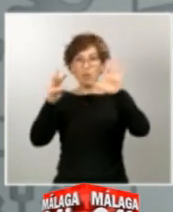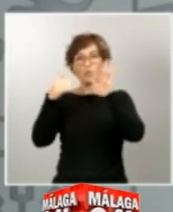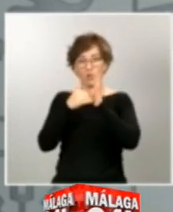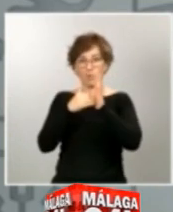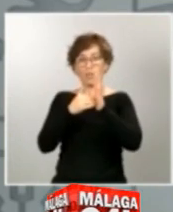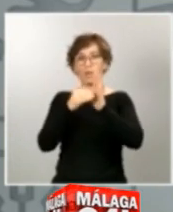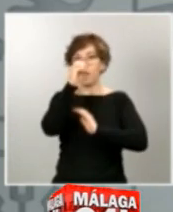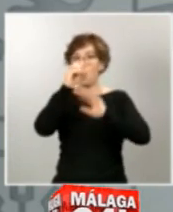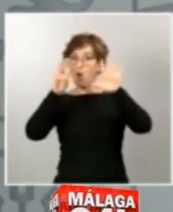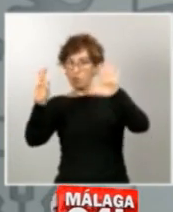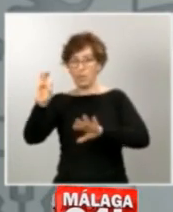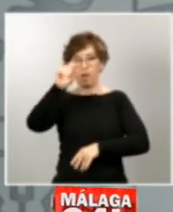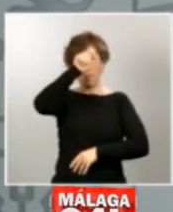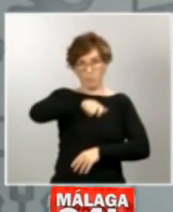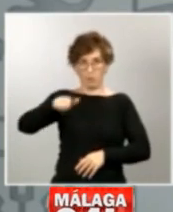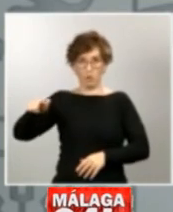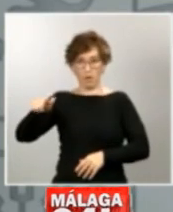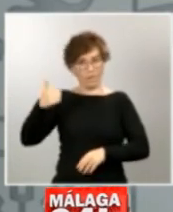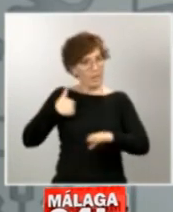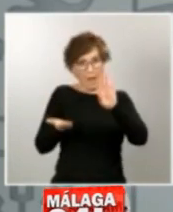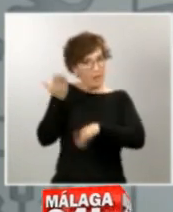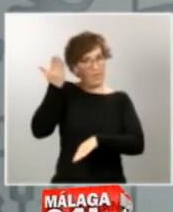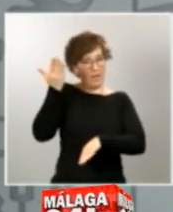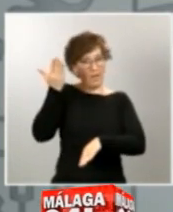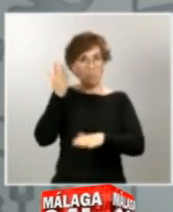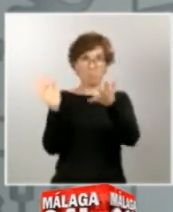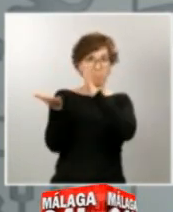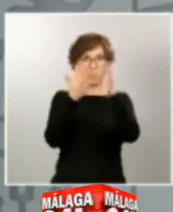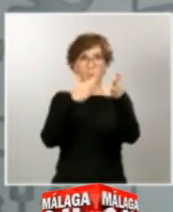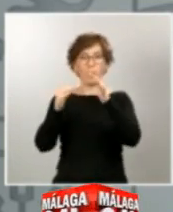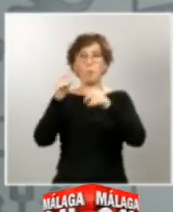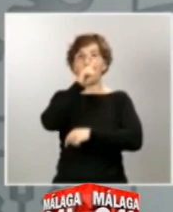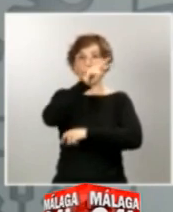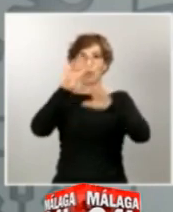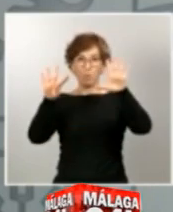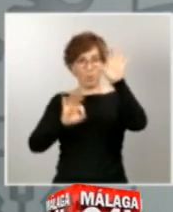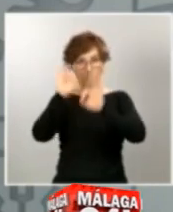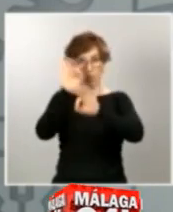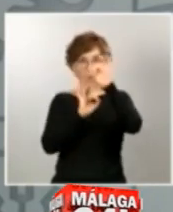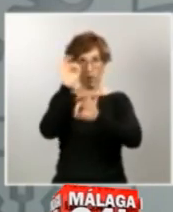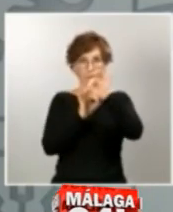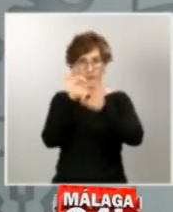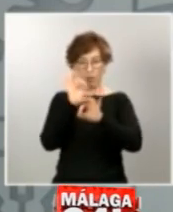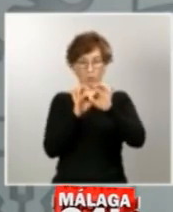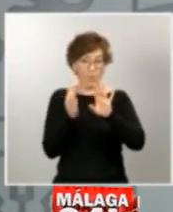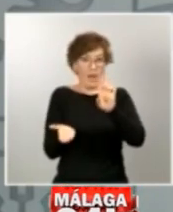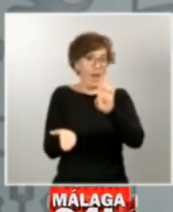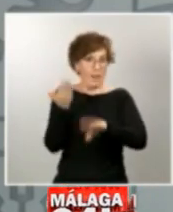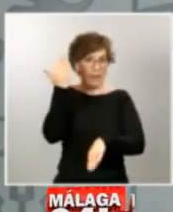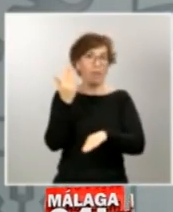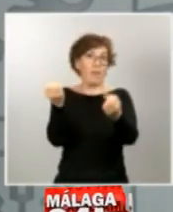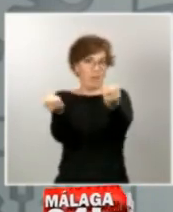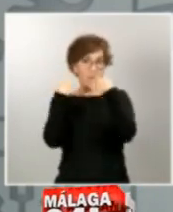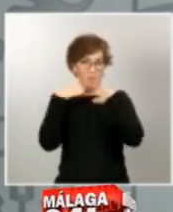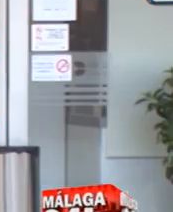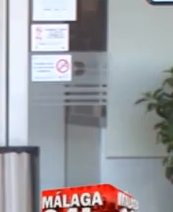38.080 personas dadas de alta y esto supone alrededor del 29% de altas en los casos que nos han notificado el Centro